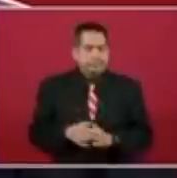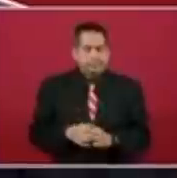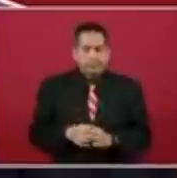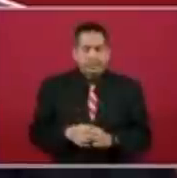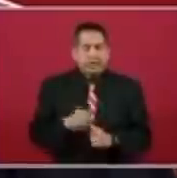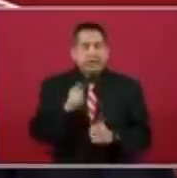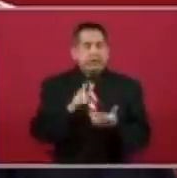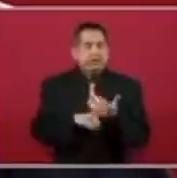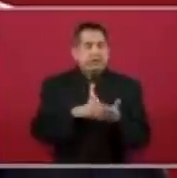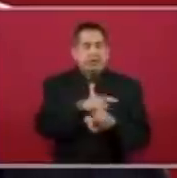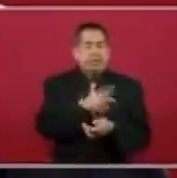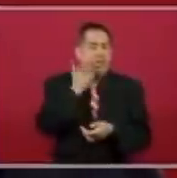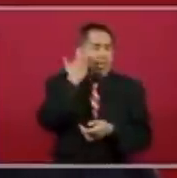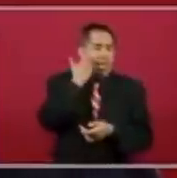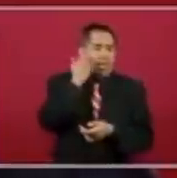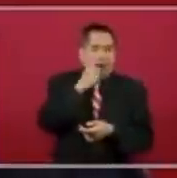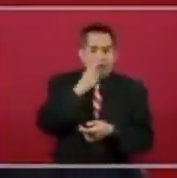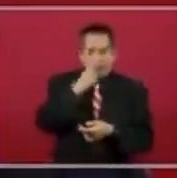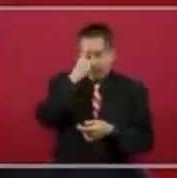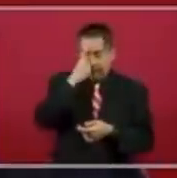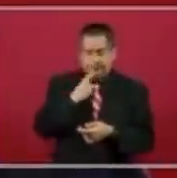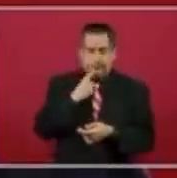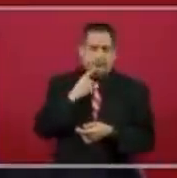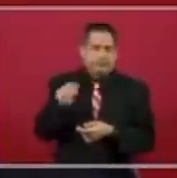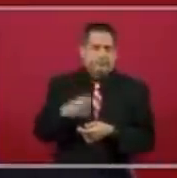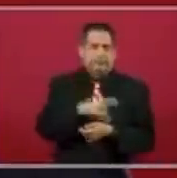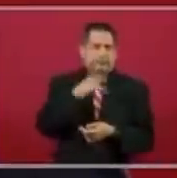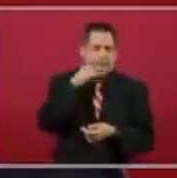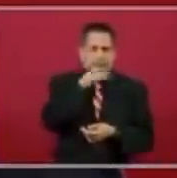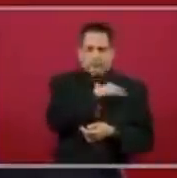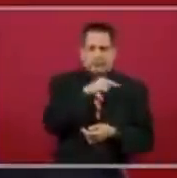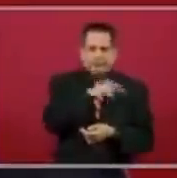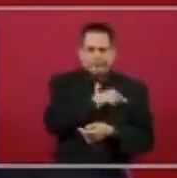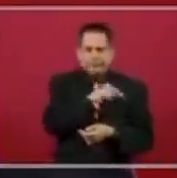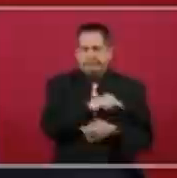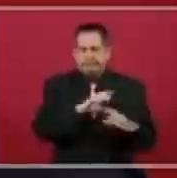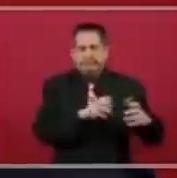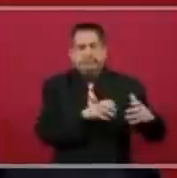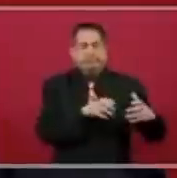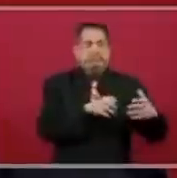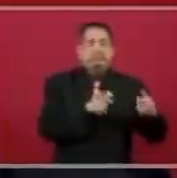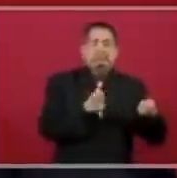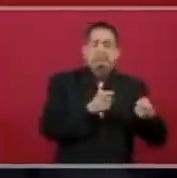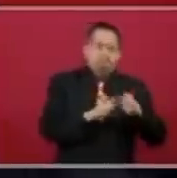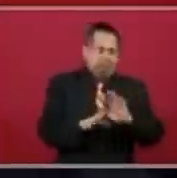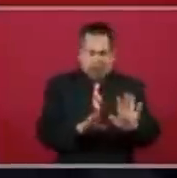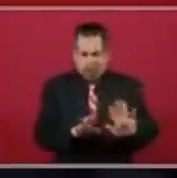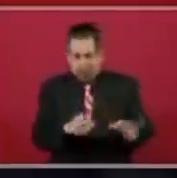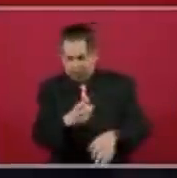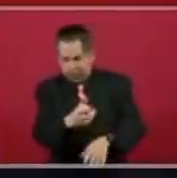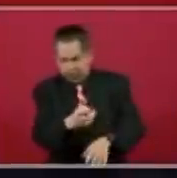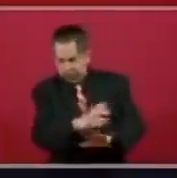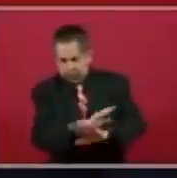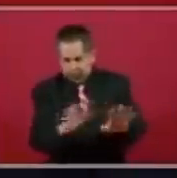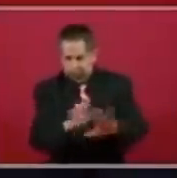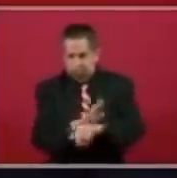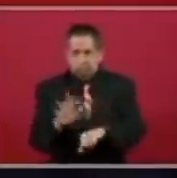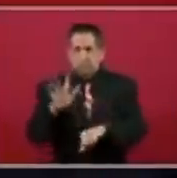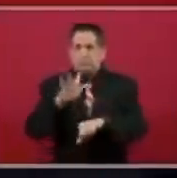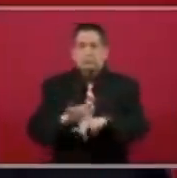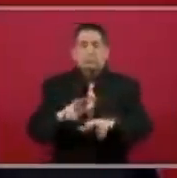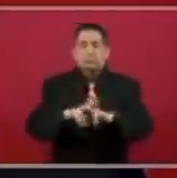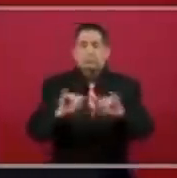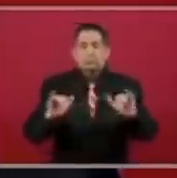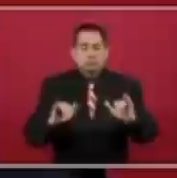Es un doble discurso, muy hipócrita. Entonces, no los tocamos ni con